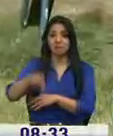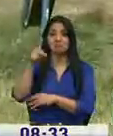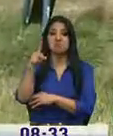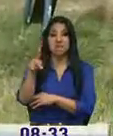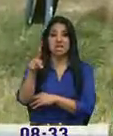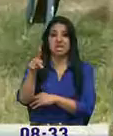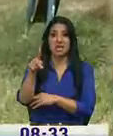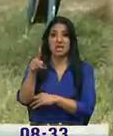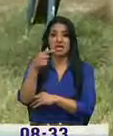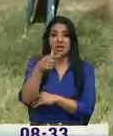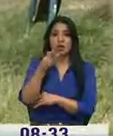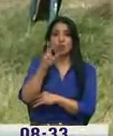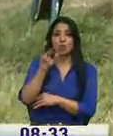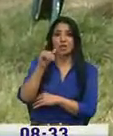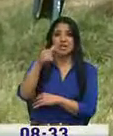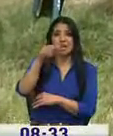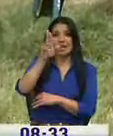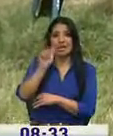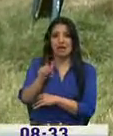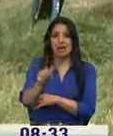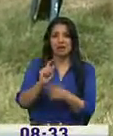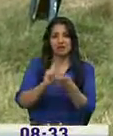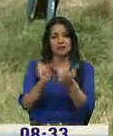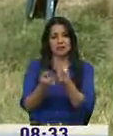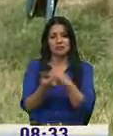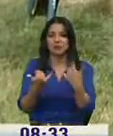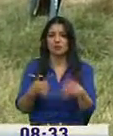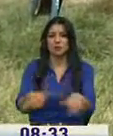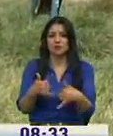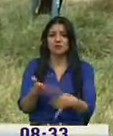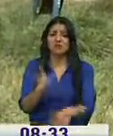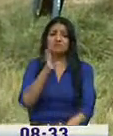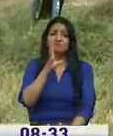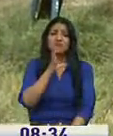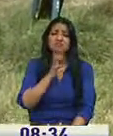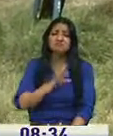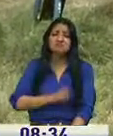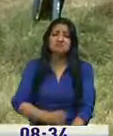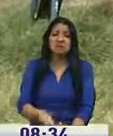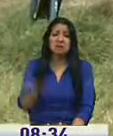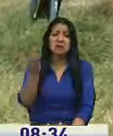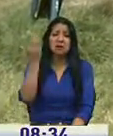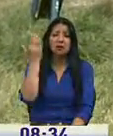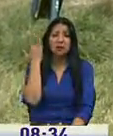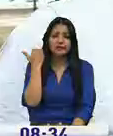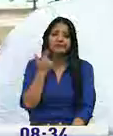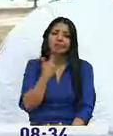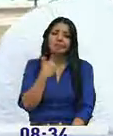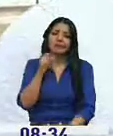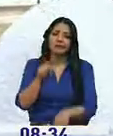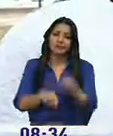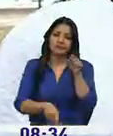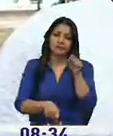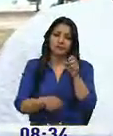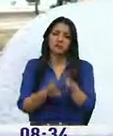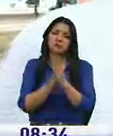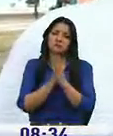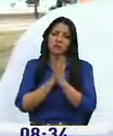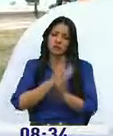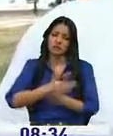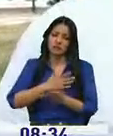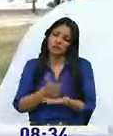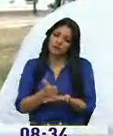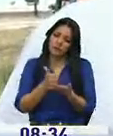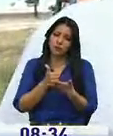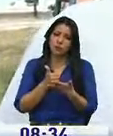que igual nos cambie todos los fuegos, porque estos fueguitos ya son mucho tiempo que se pusieron. Le pedimos pues que nos ayude,